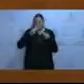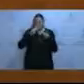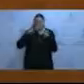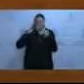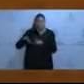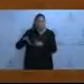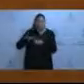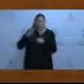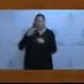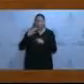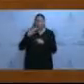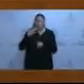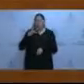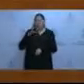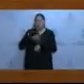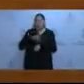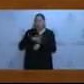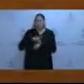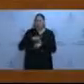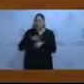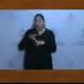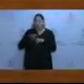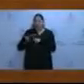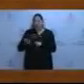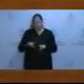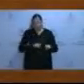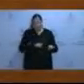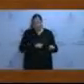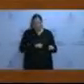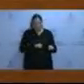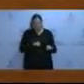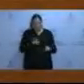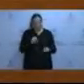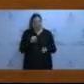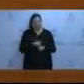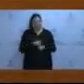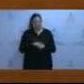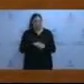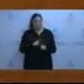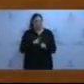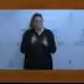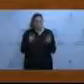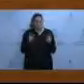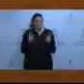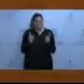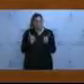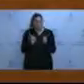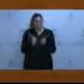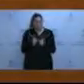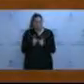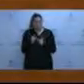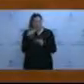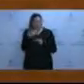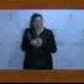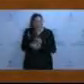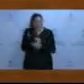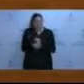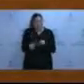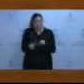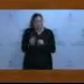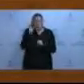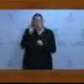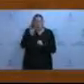su agenda en cuanto a tiempo se refiere, llega a un límite imposible de superar. Un paciente cada minuto, bueno,